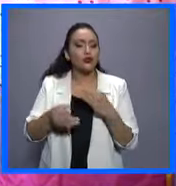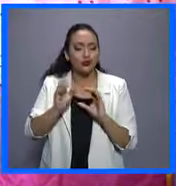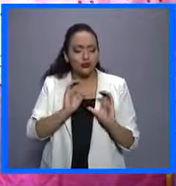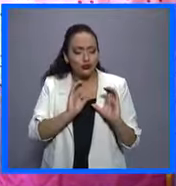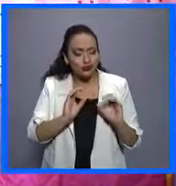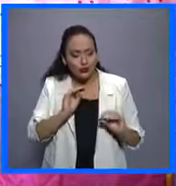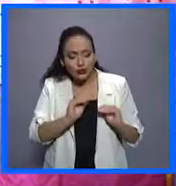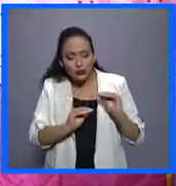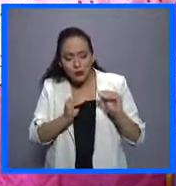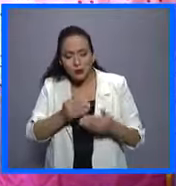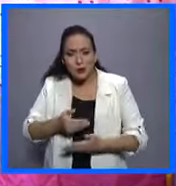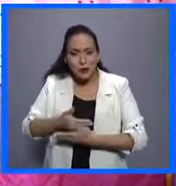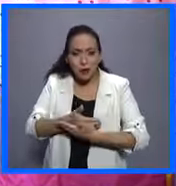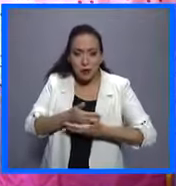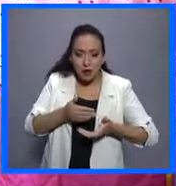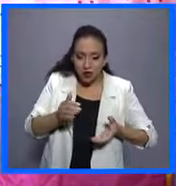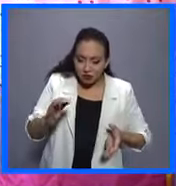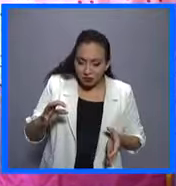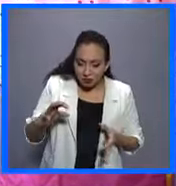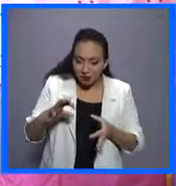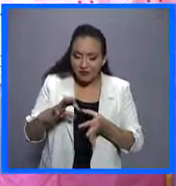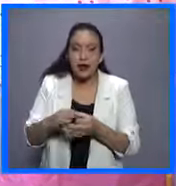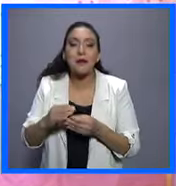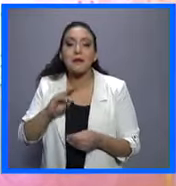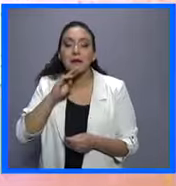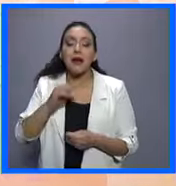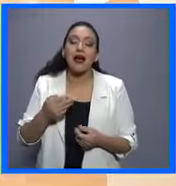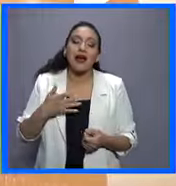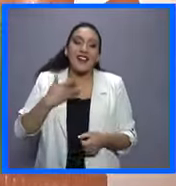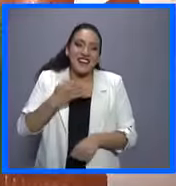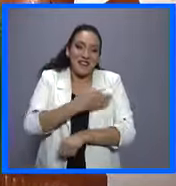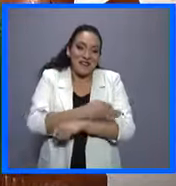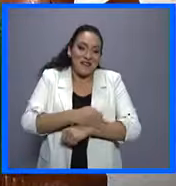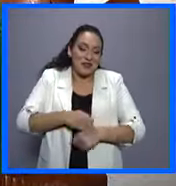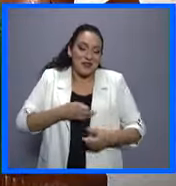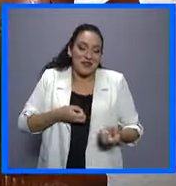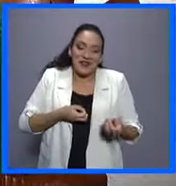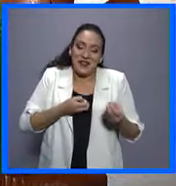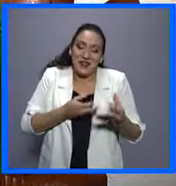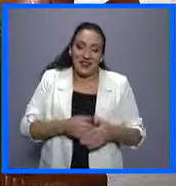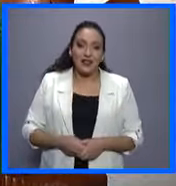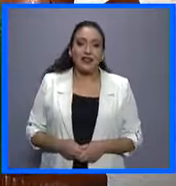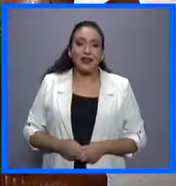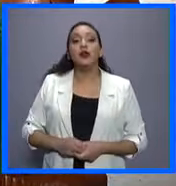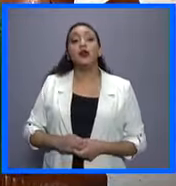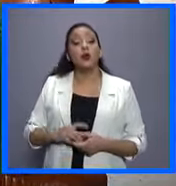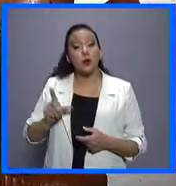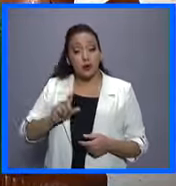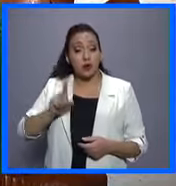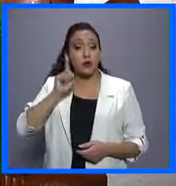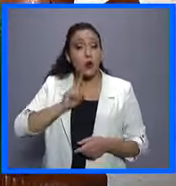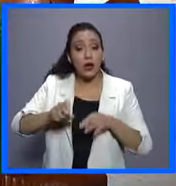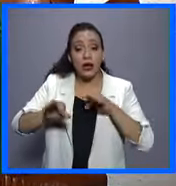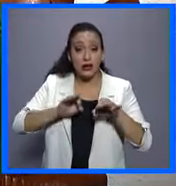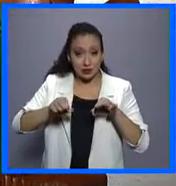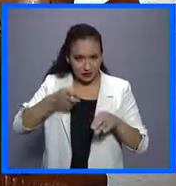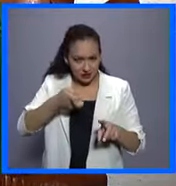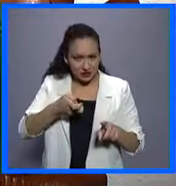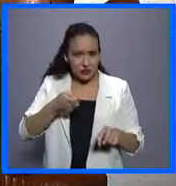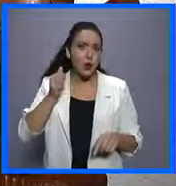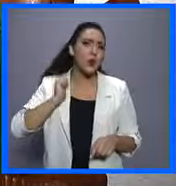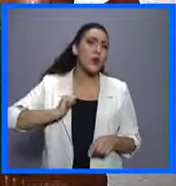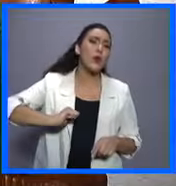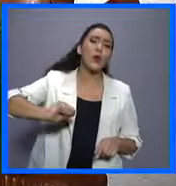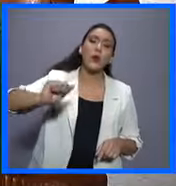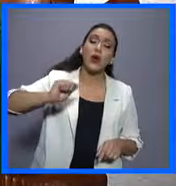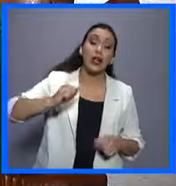ese momento hace uno conexión con la familia completa. La partera existe desde que existe el ser humano. Tiene esa